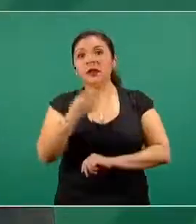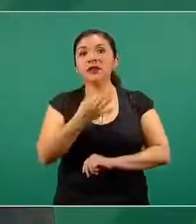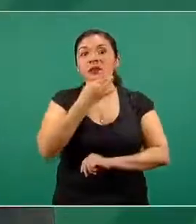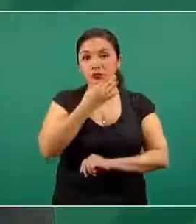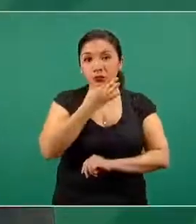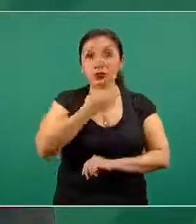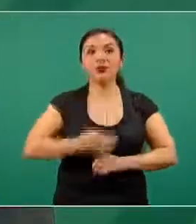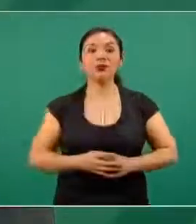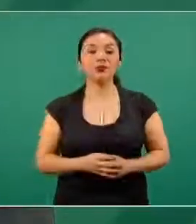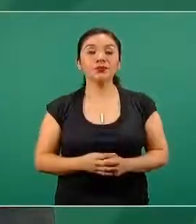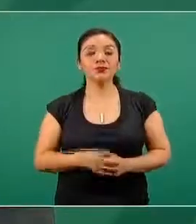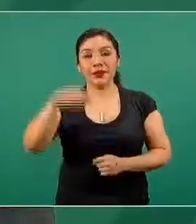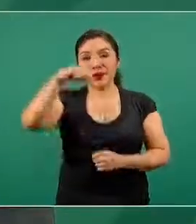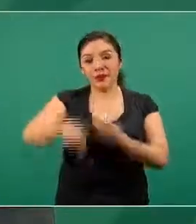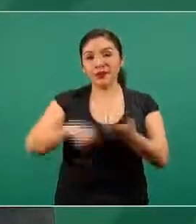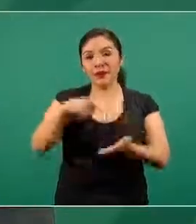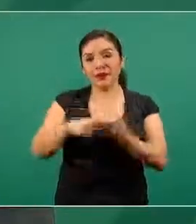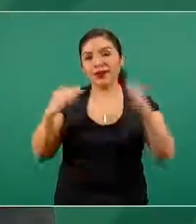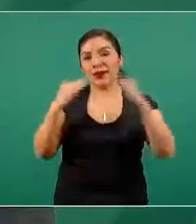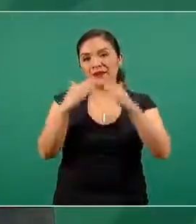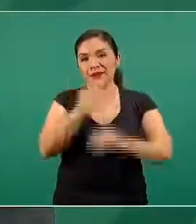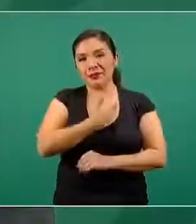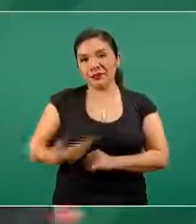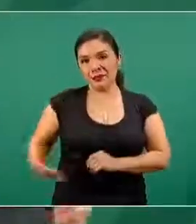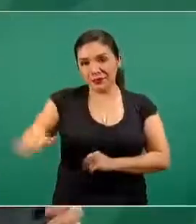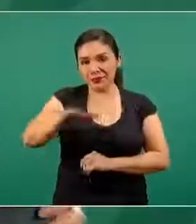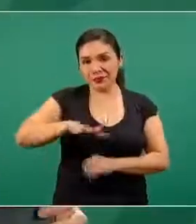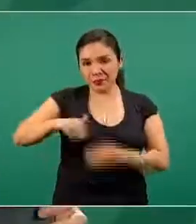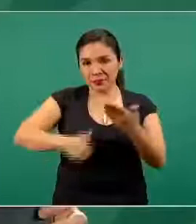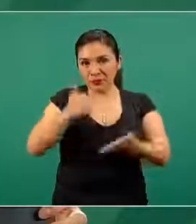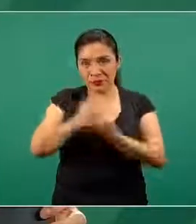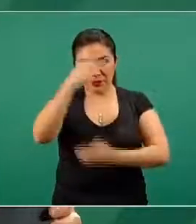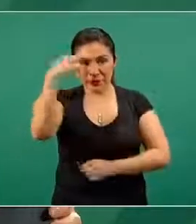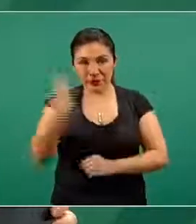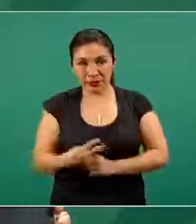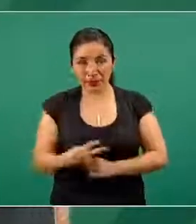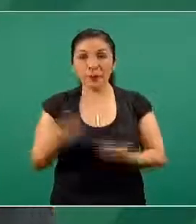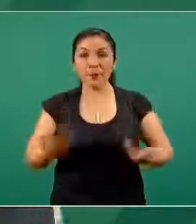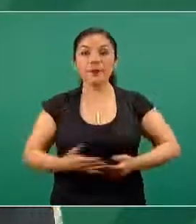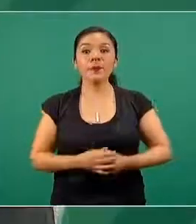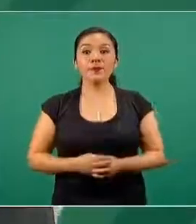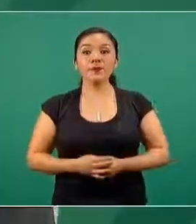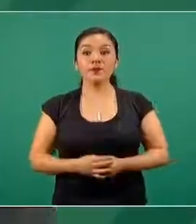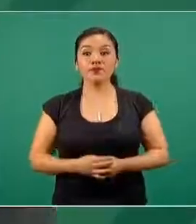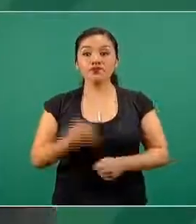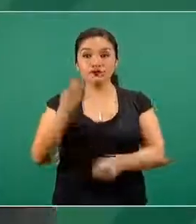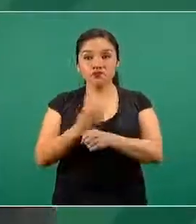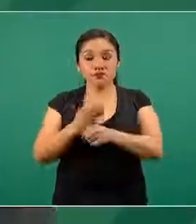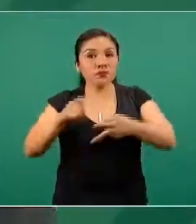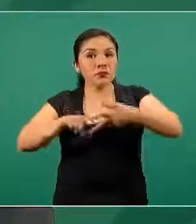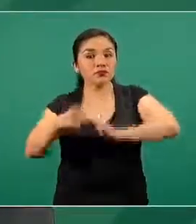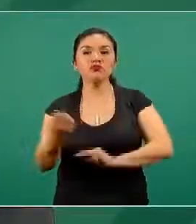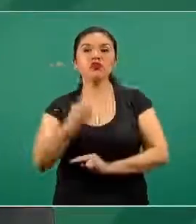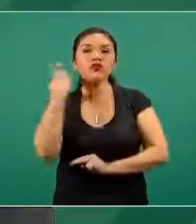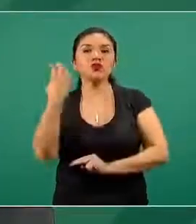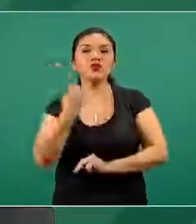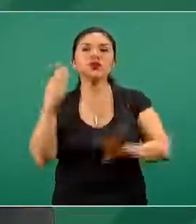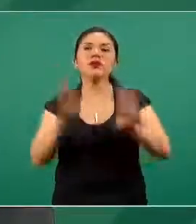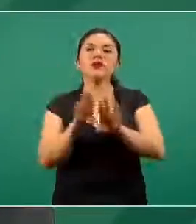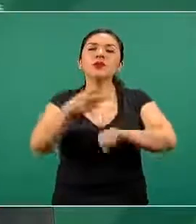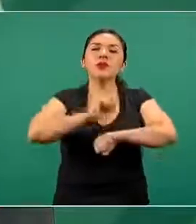19:03. Estamos en el Palacio Nacional de México, en la Ciudad de México, y vamos a iniciar la conferencia de prensa